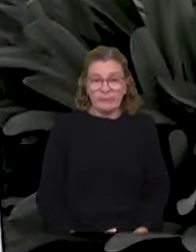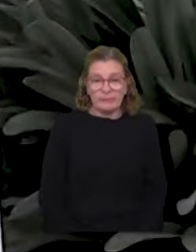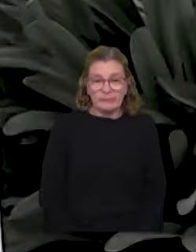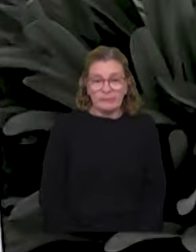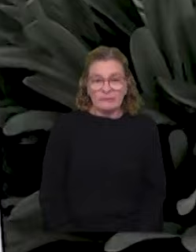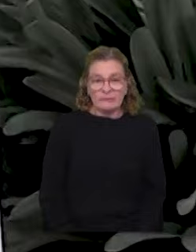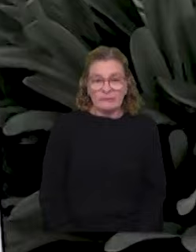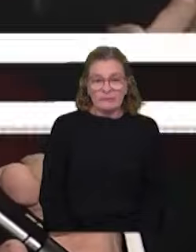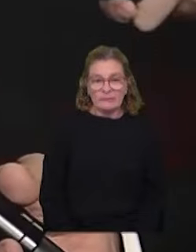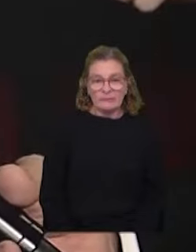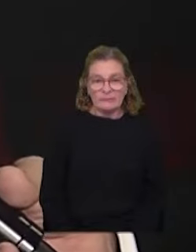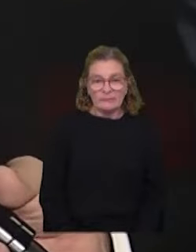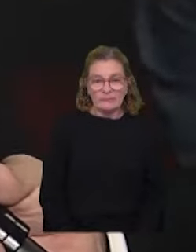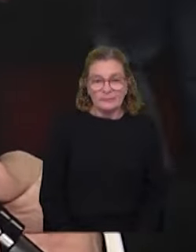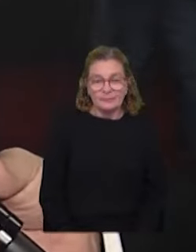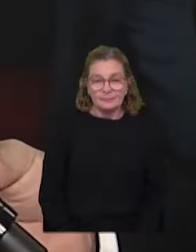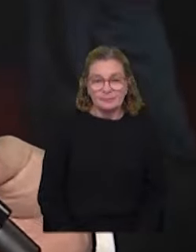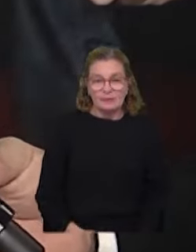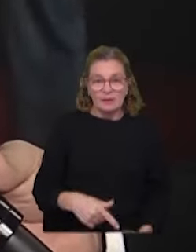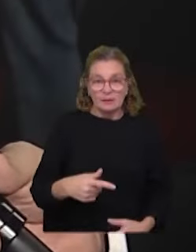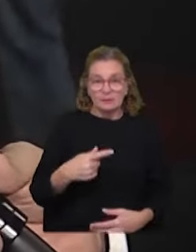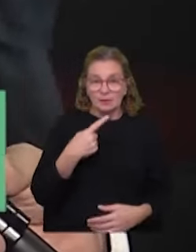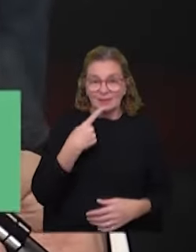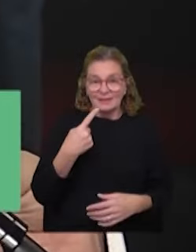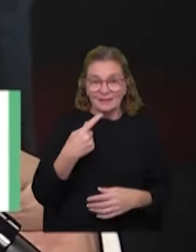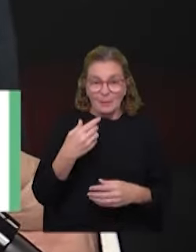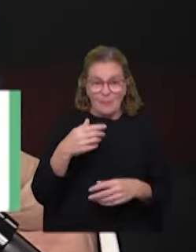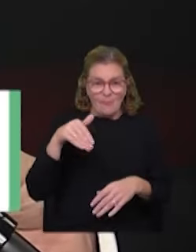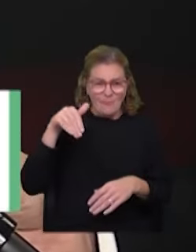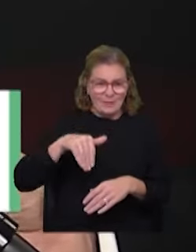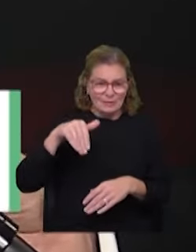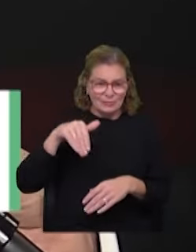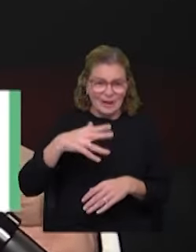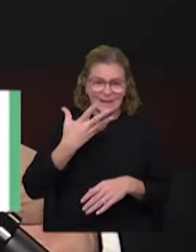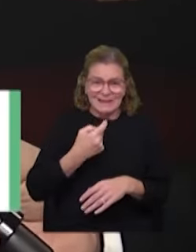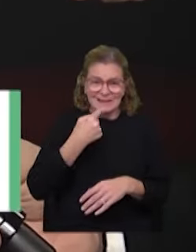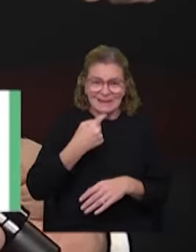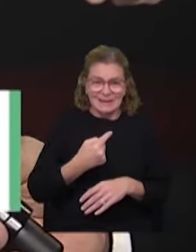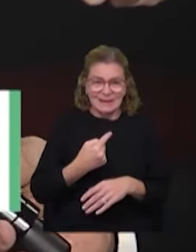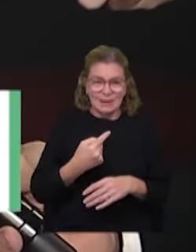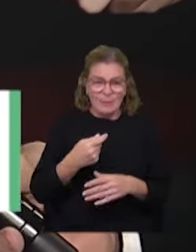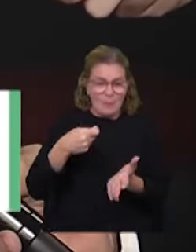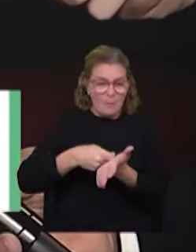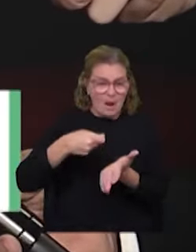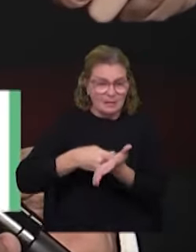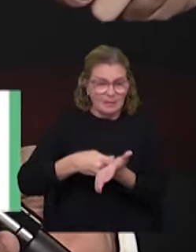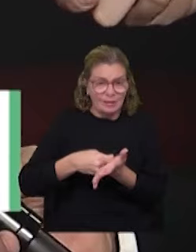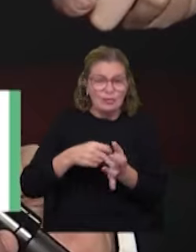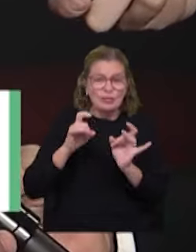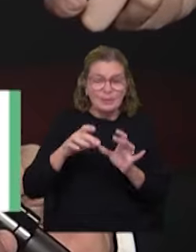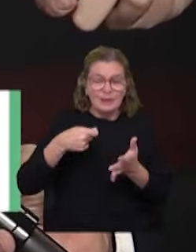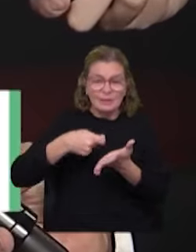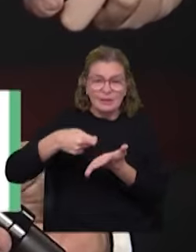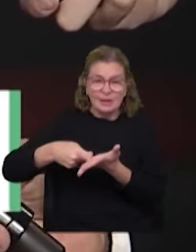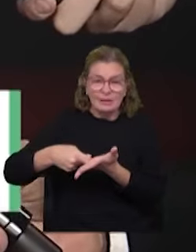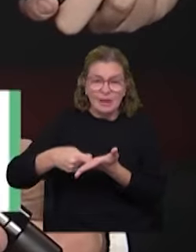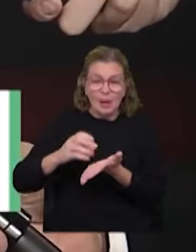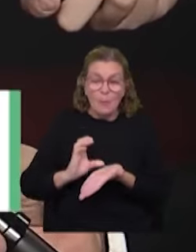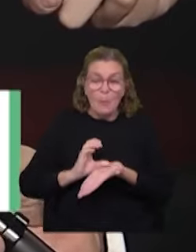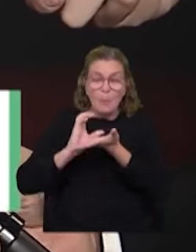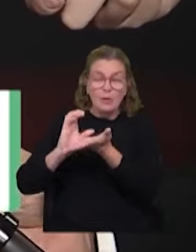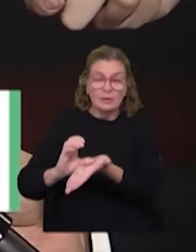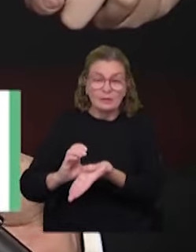plataforma el monumento de dinero millonario que significaría solo se financia poniendo impuestos que tienen